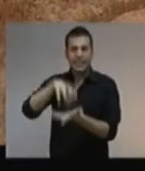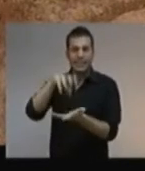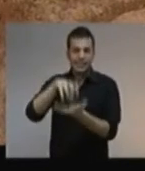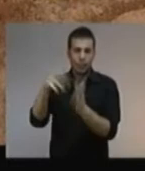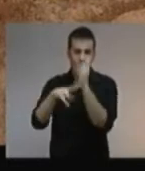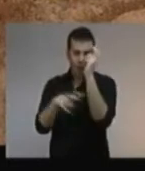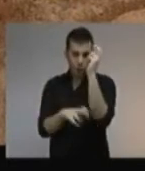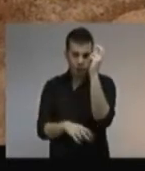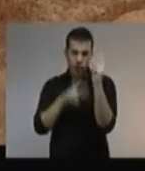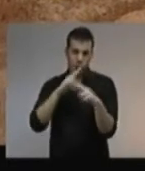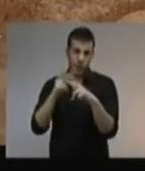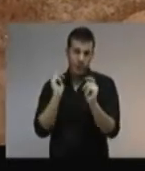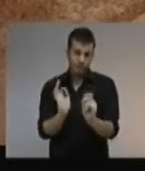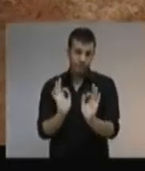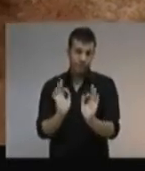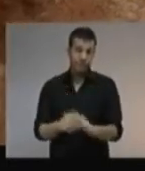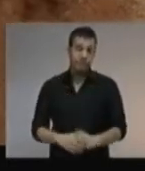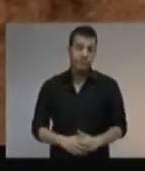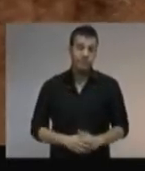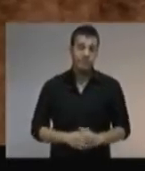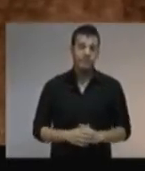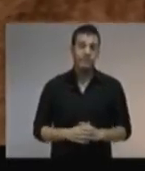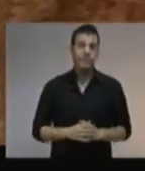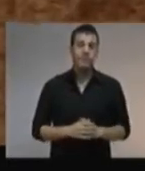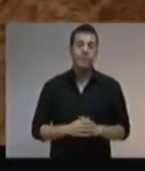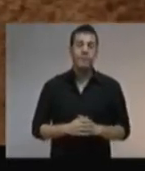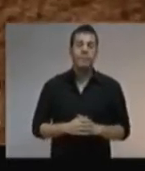este centro arqueológico. Bien, vamos. Vamos a ello.